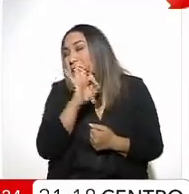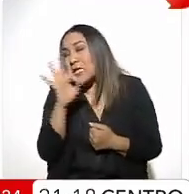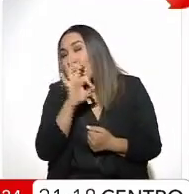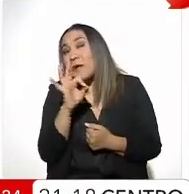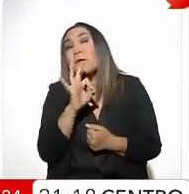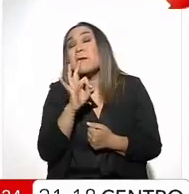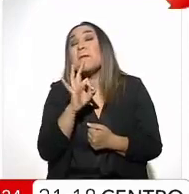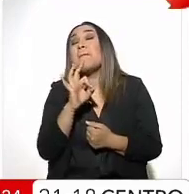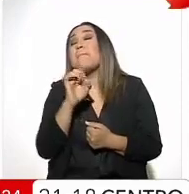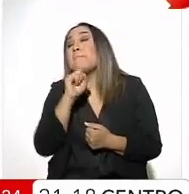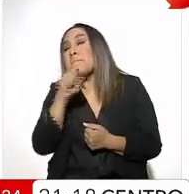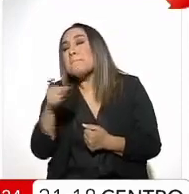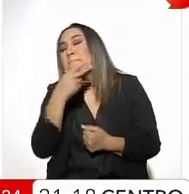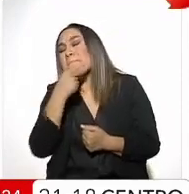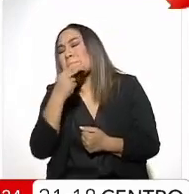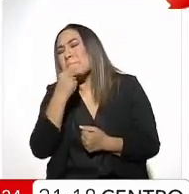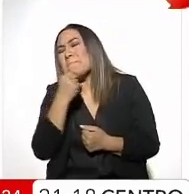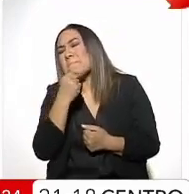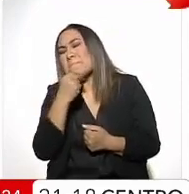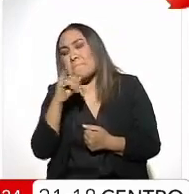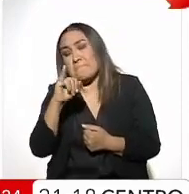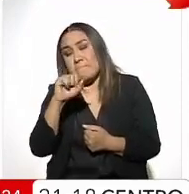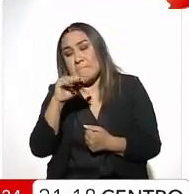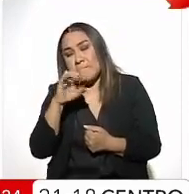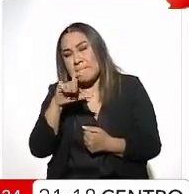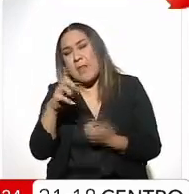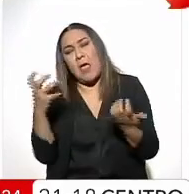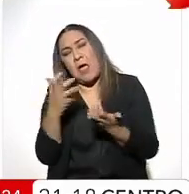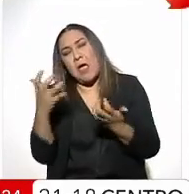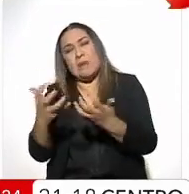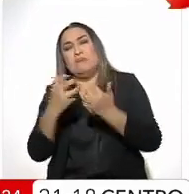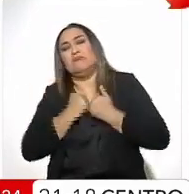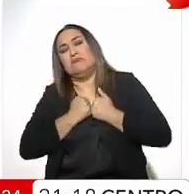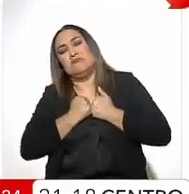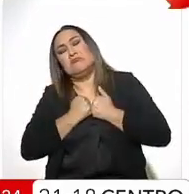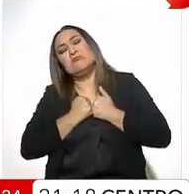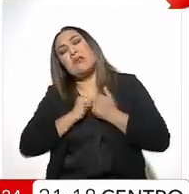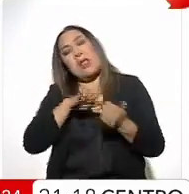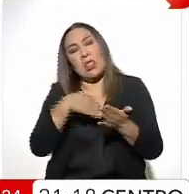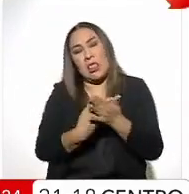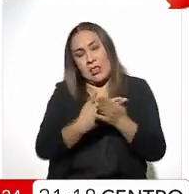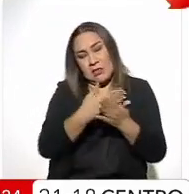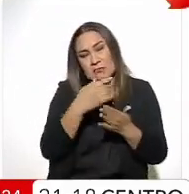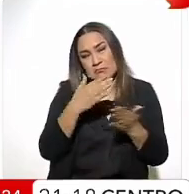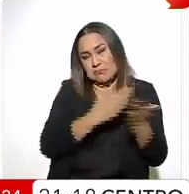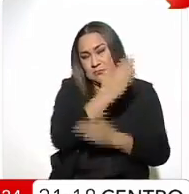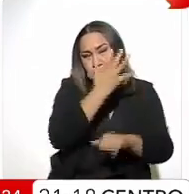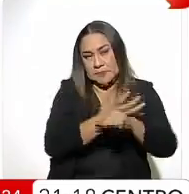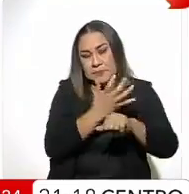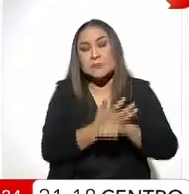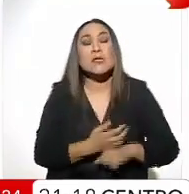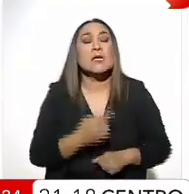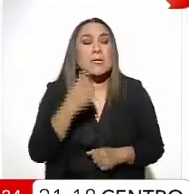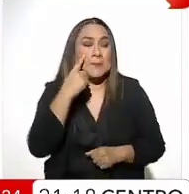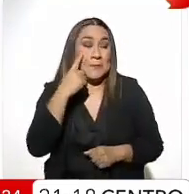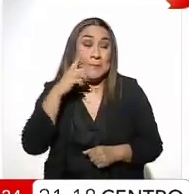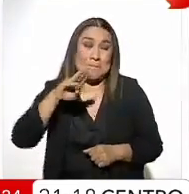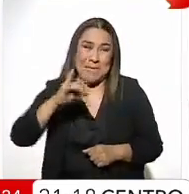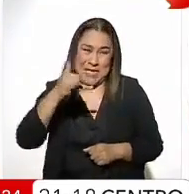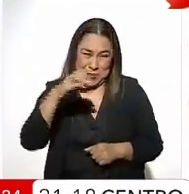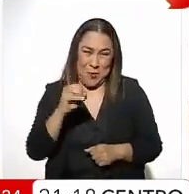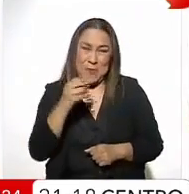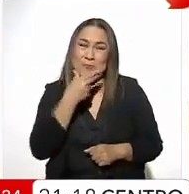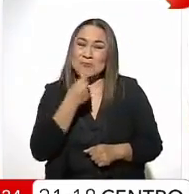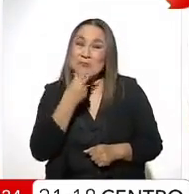entrega del propio Ismael Zambada. No, cuando Mayo Zambada llegó a los